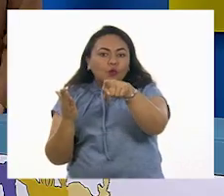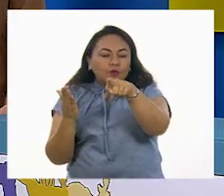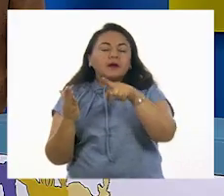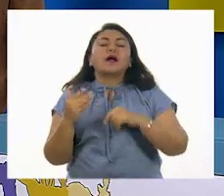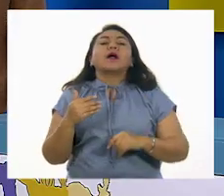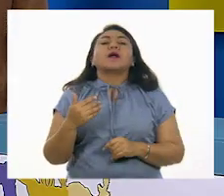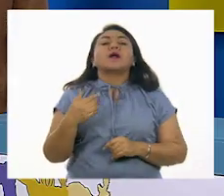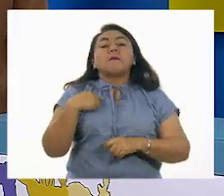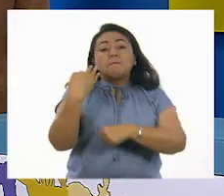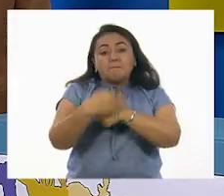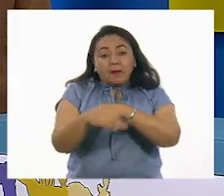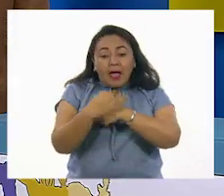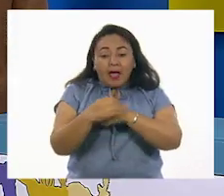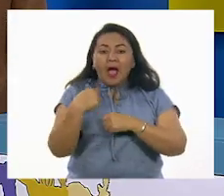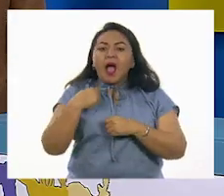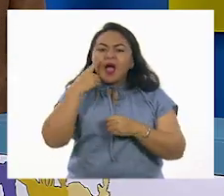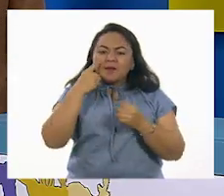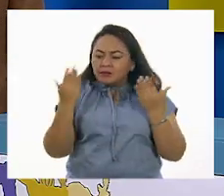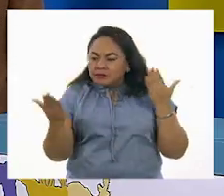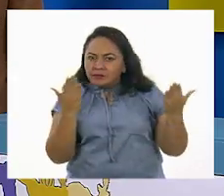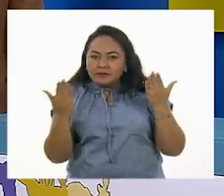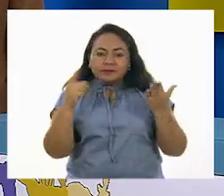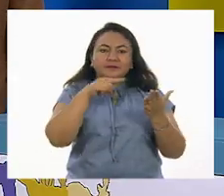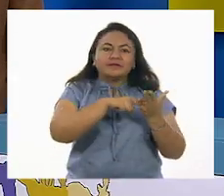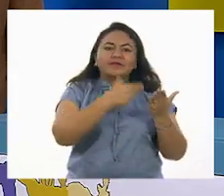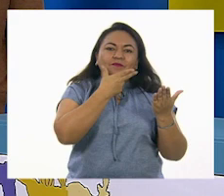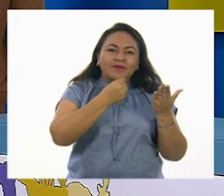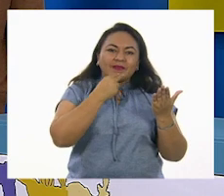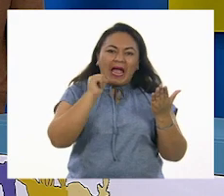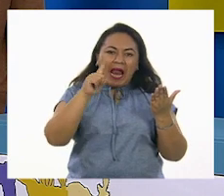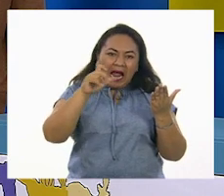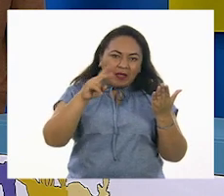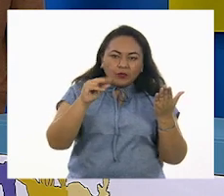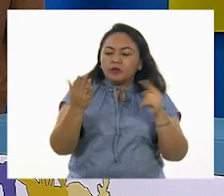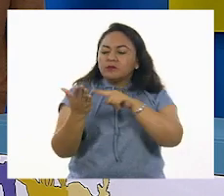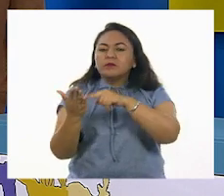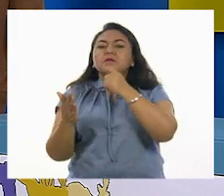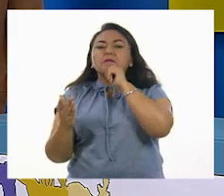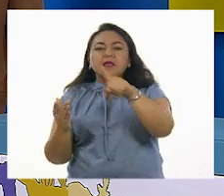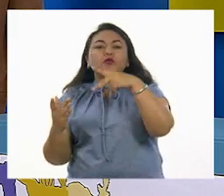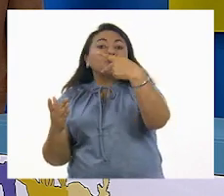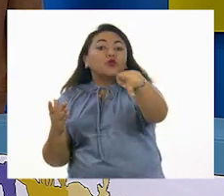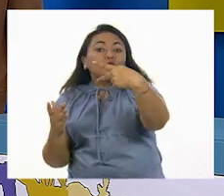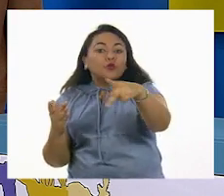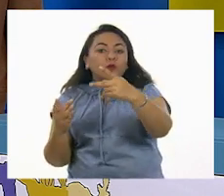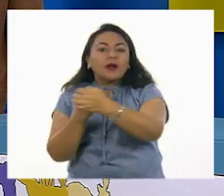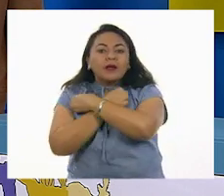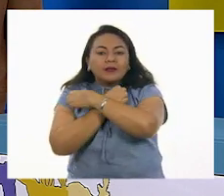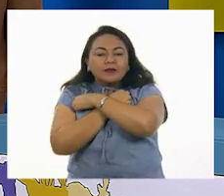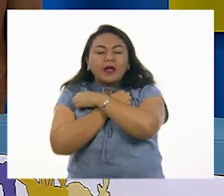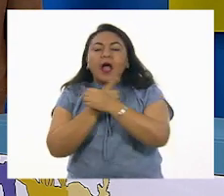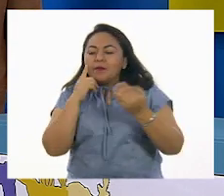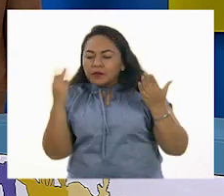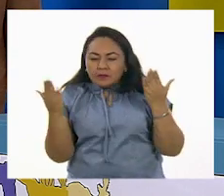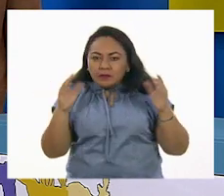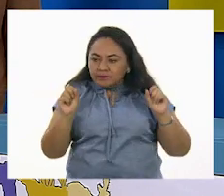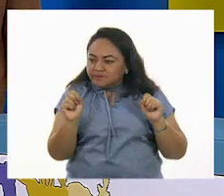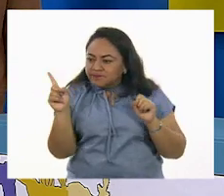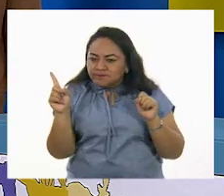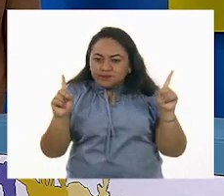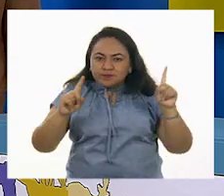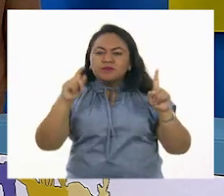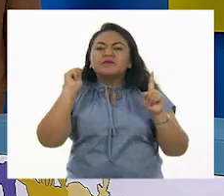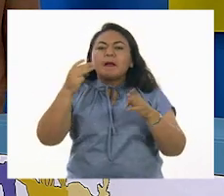Mientras vamos revisando la educación que recibió Alejandro Magno y la que recibimos nosotros en casa, deberán llenar sus mapas conceptuales con las